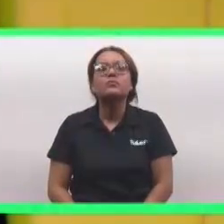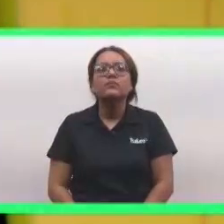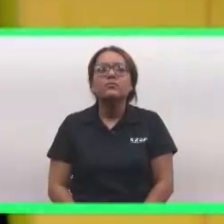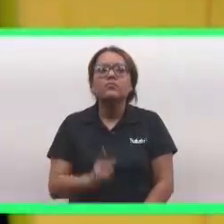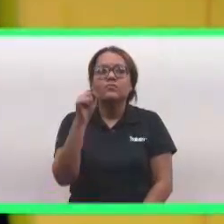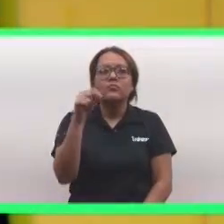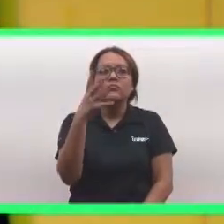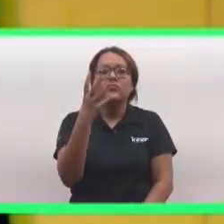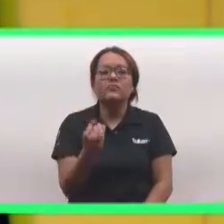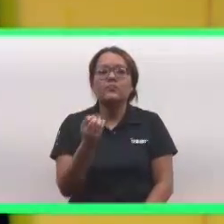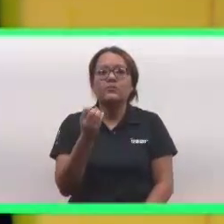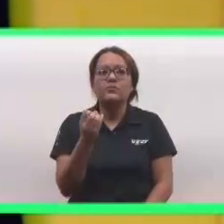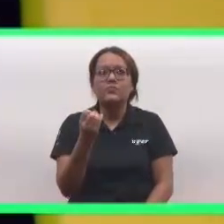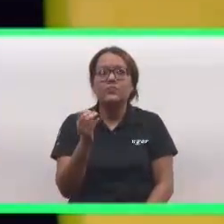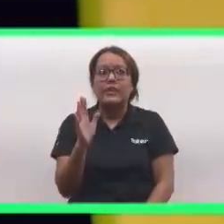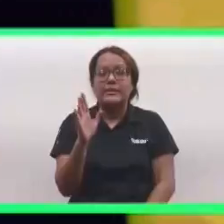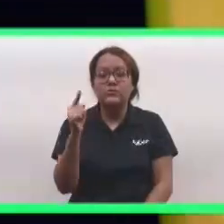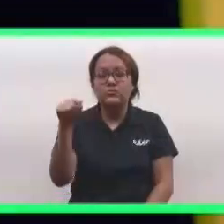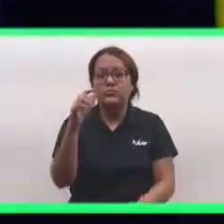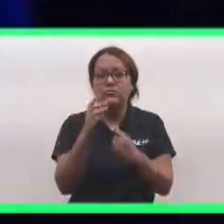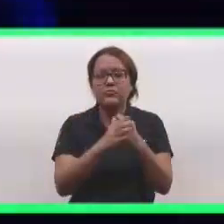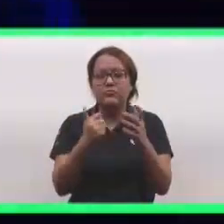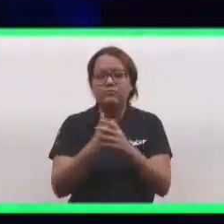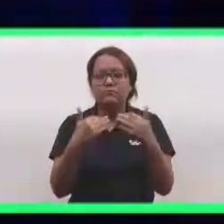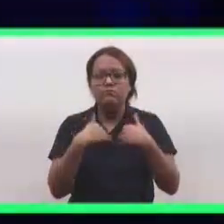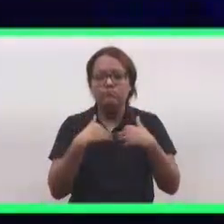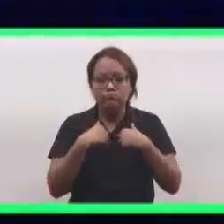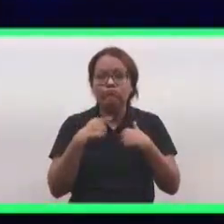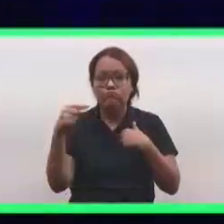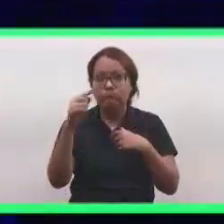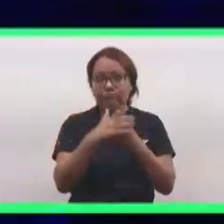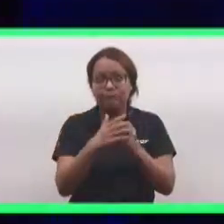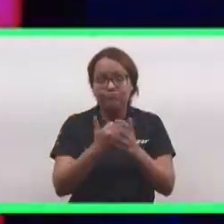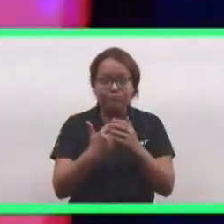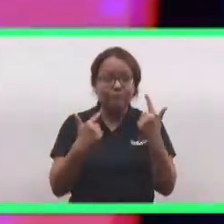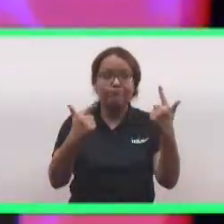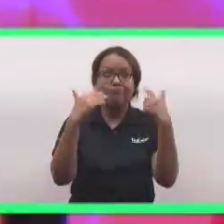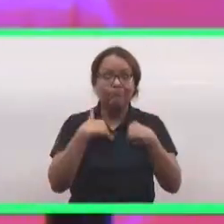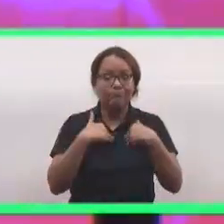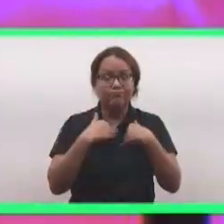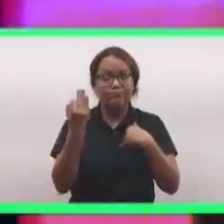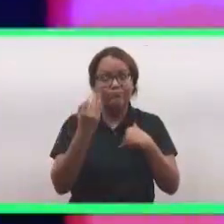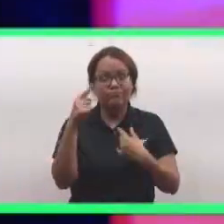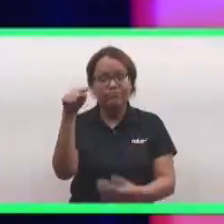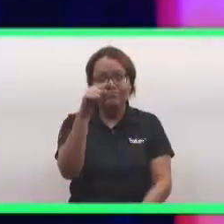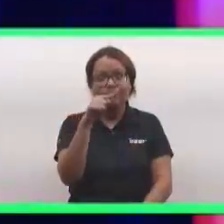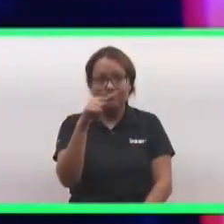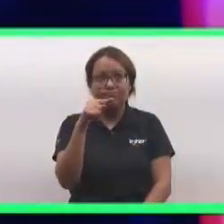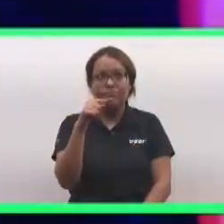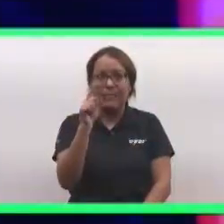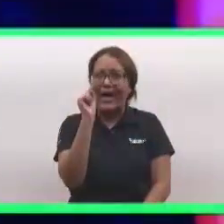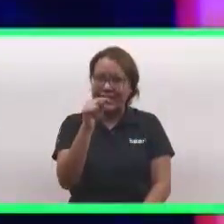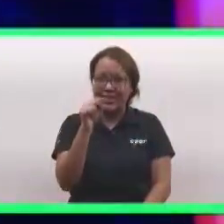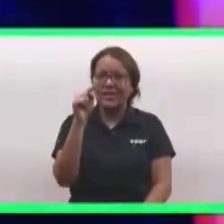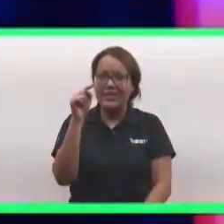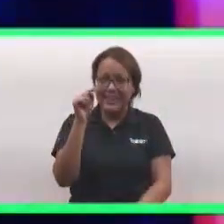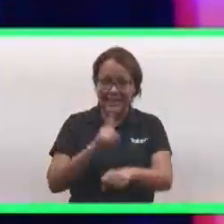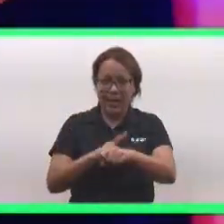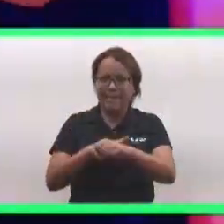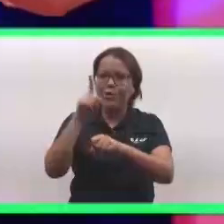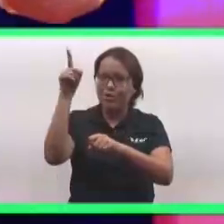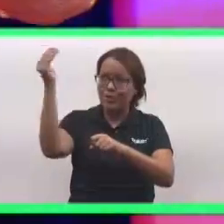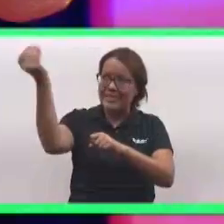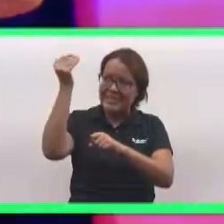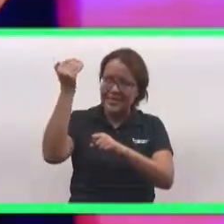que el día de hoy, si está en el desierto, si está atravesando una situación, por favor, ubíquese. Es ahí donde Dios